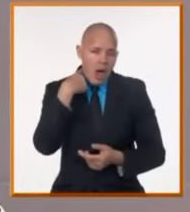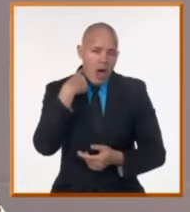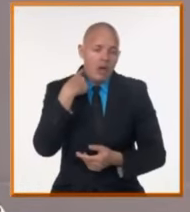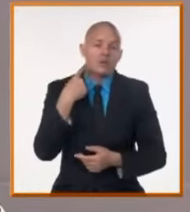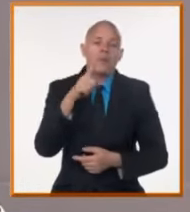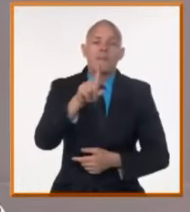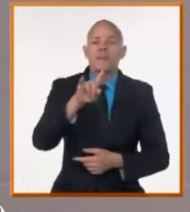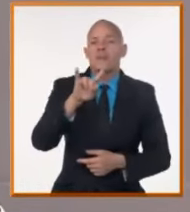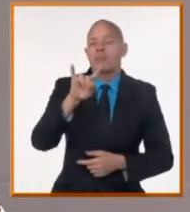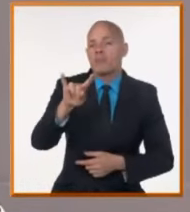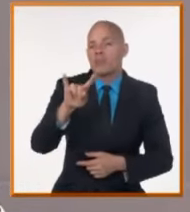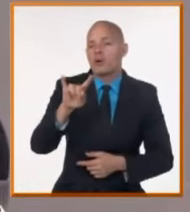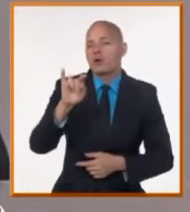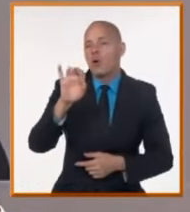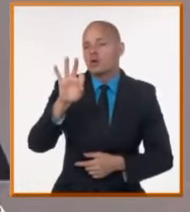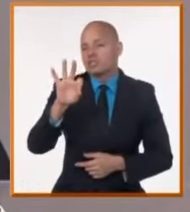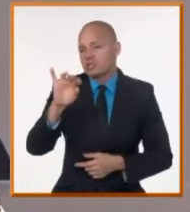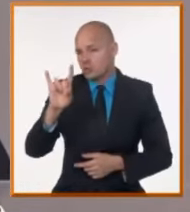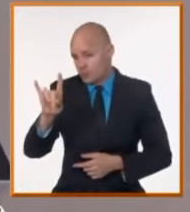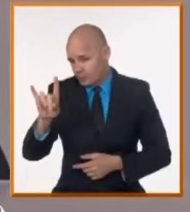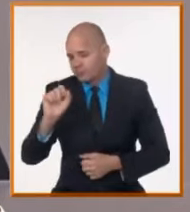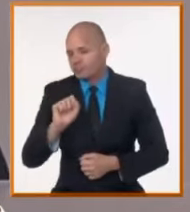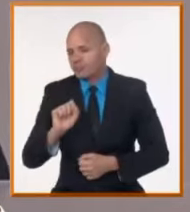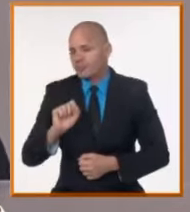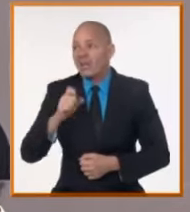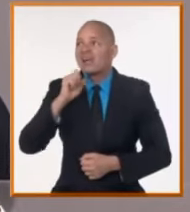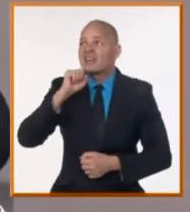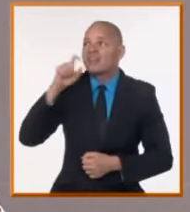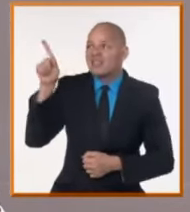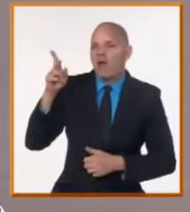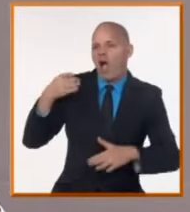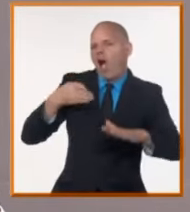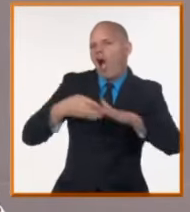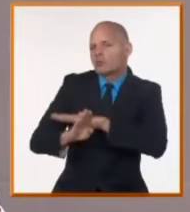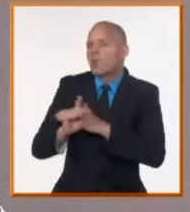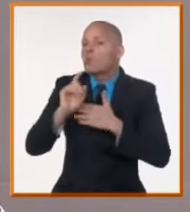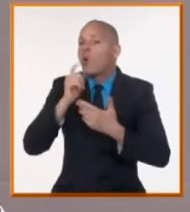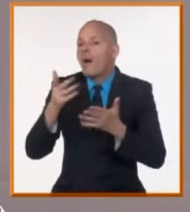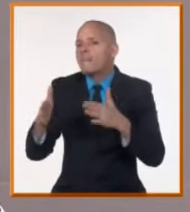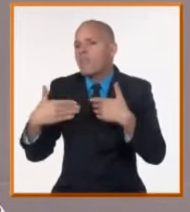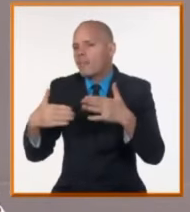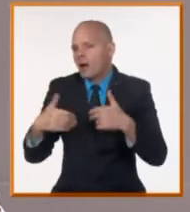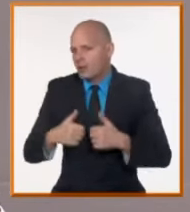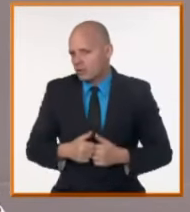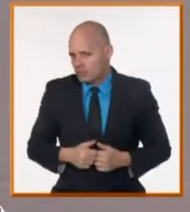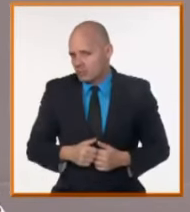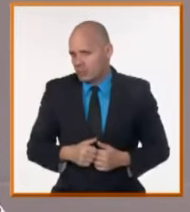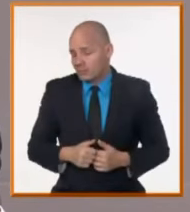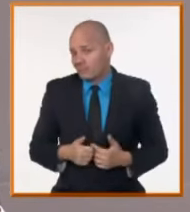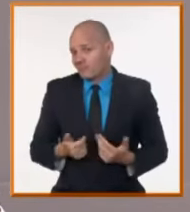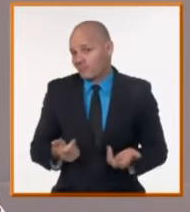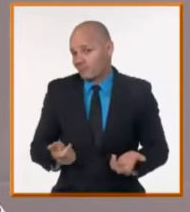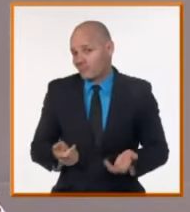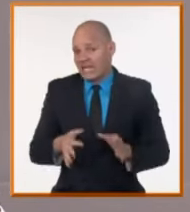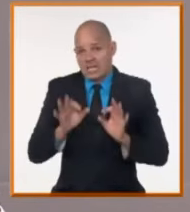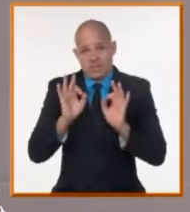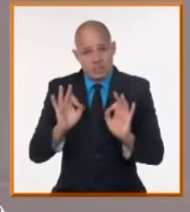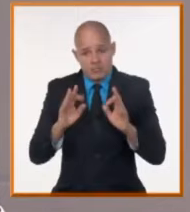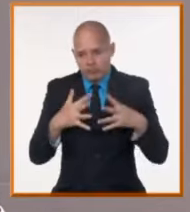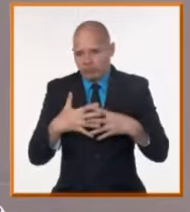año 1989. Todo eso dibuja un amplio cuadro de acciones donde la tesis, la